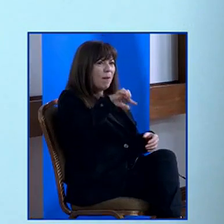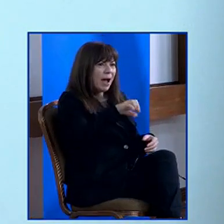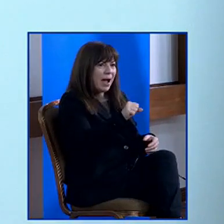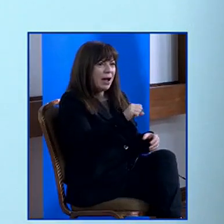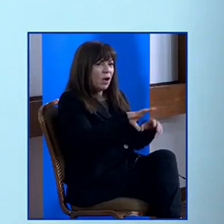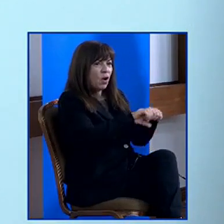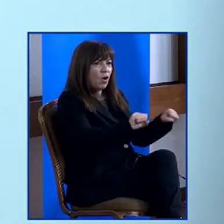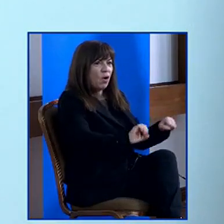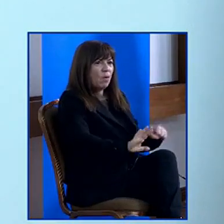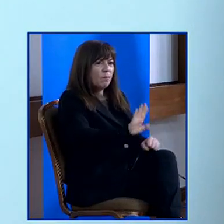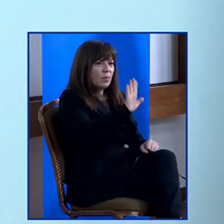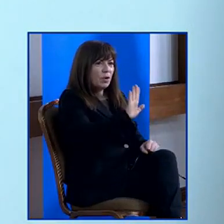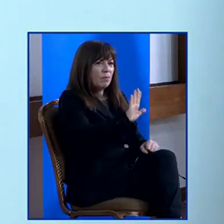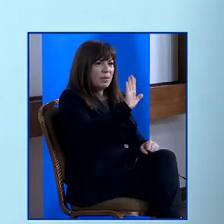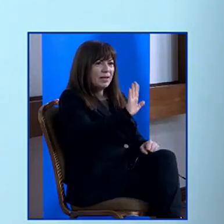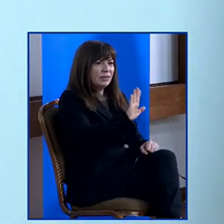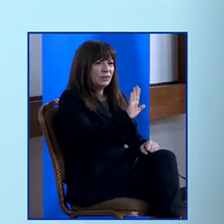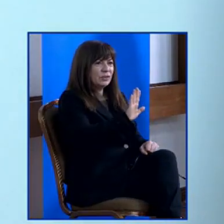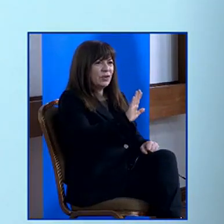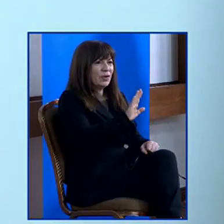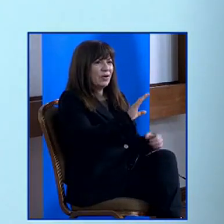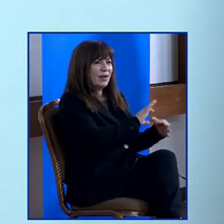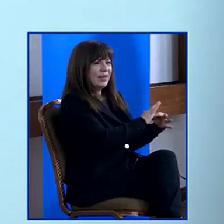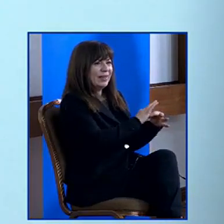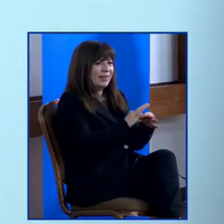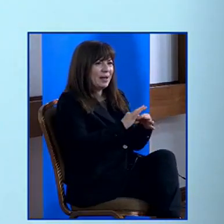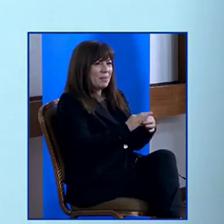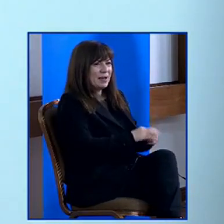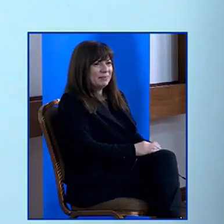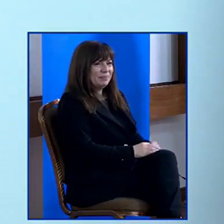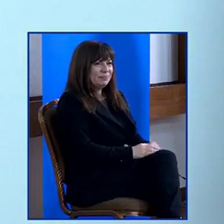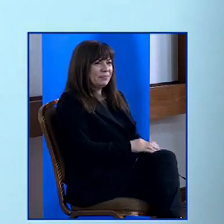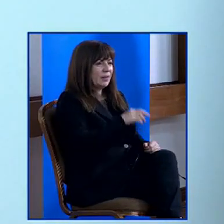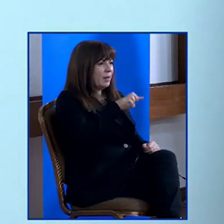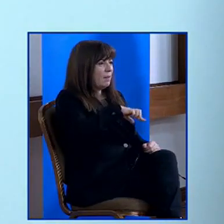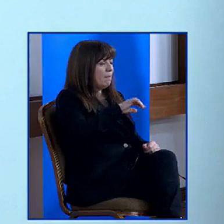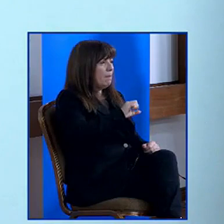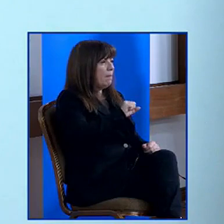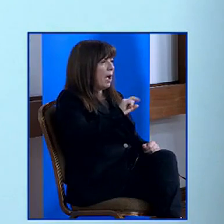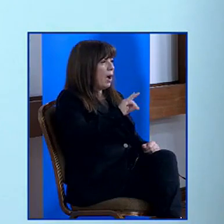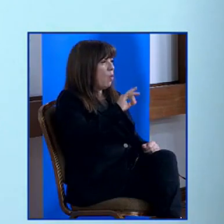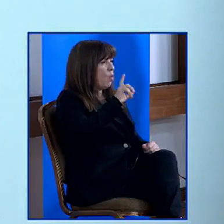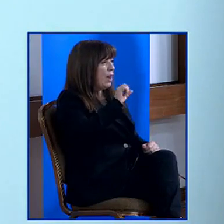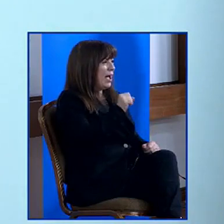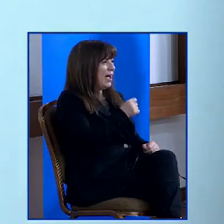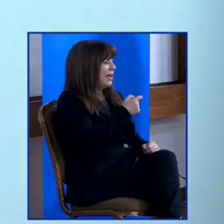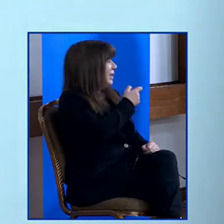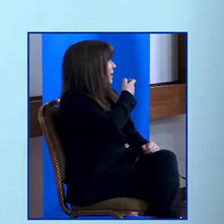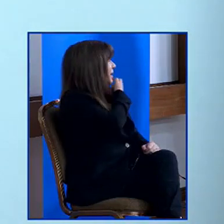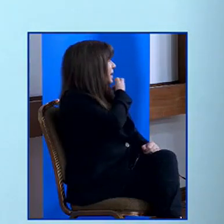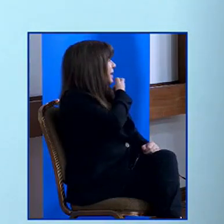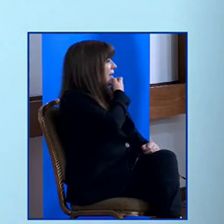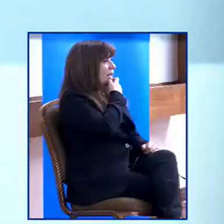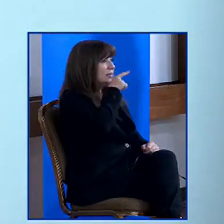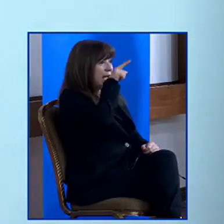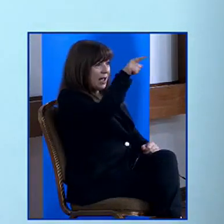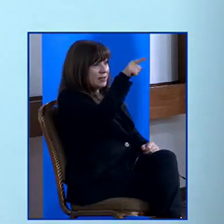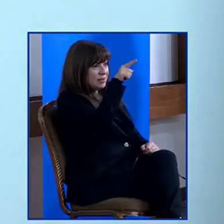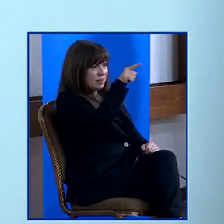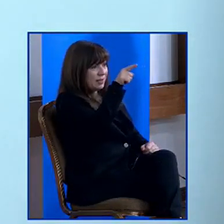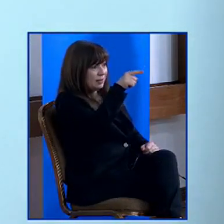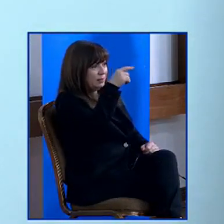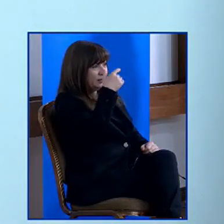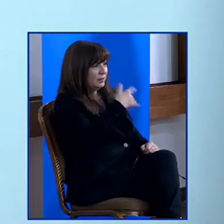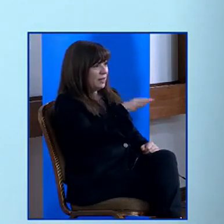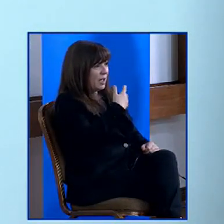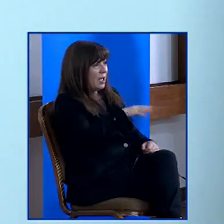un compromiso irrestricto en estas materias. Paula va a hacer su presentación en inglés, por lo cual al fondo y